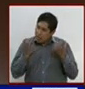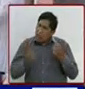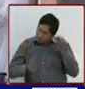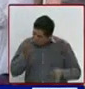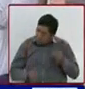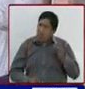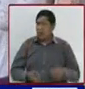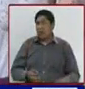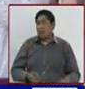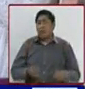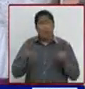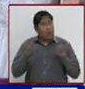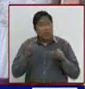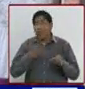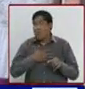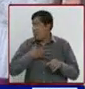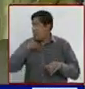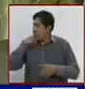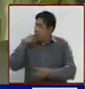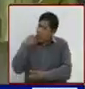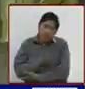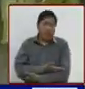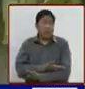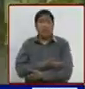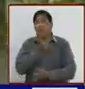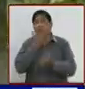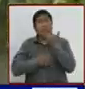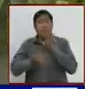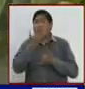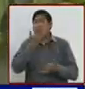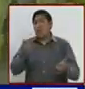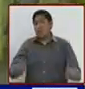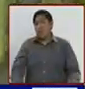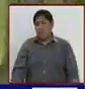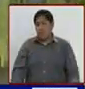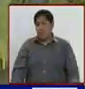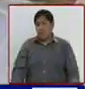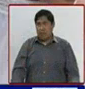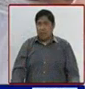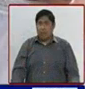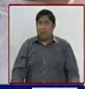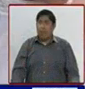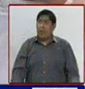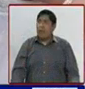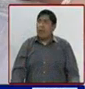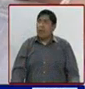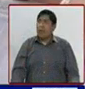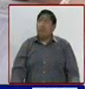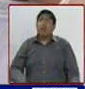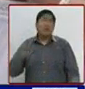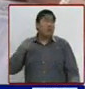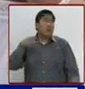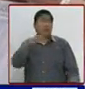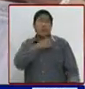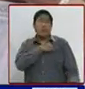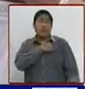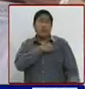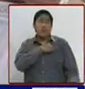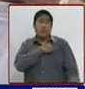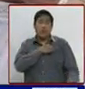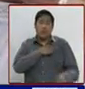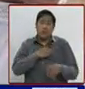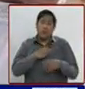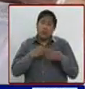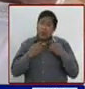haga justicia de mi niña, para que otros niños no sufran lo que ha pasado a mi niña, en par de segundos. Nosotros somos dignos de llevar a